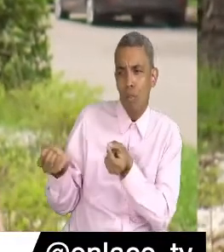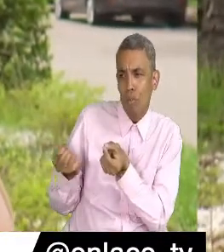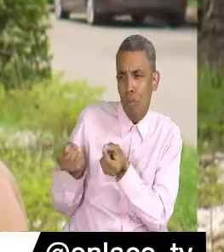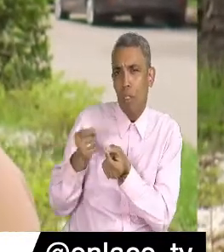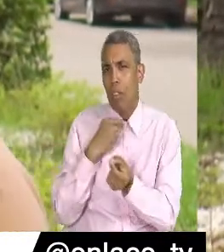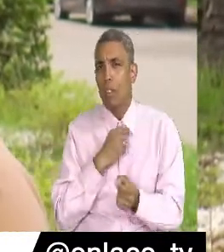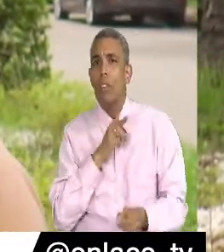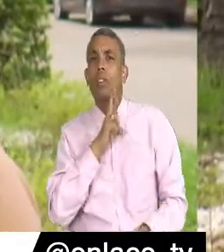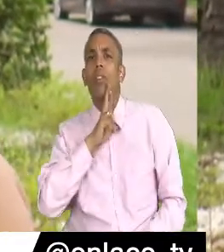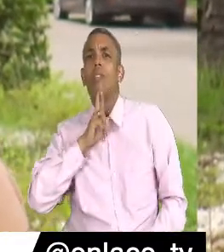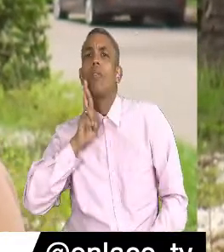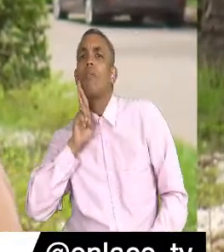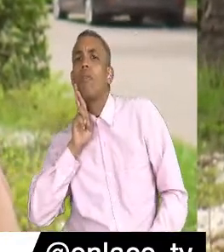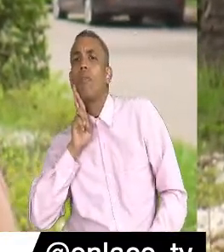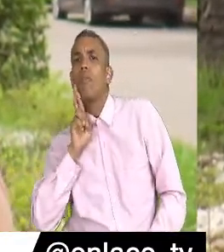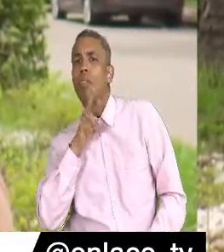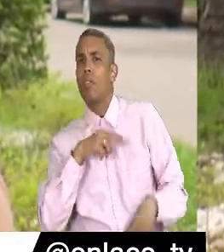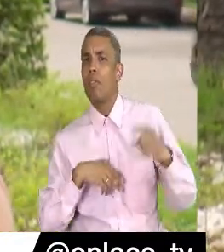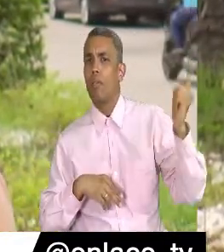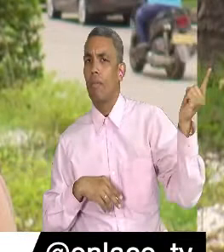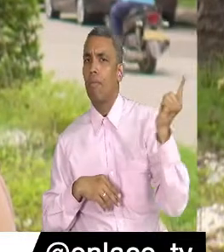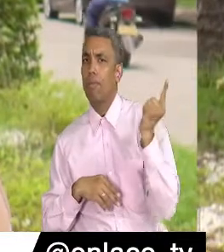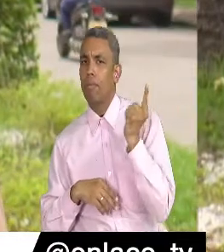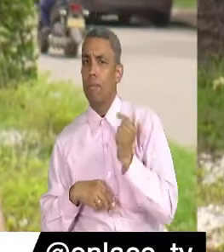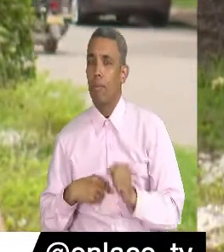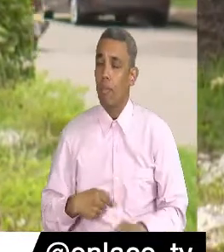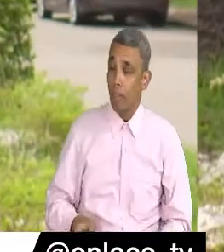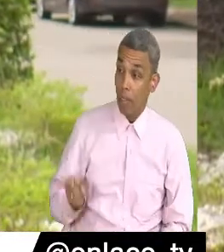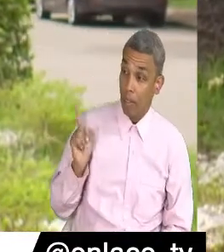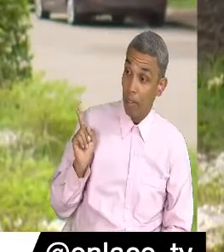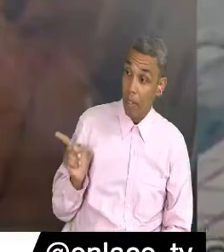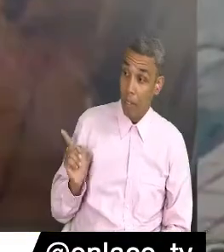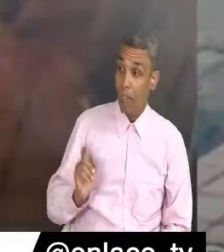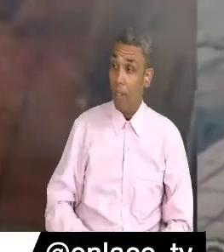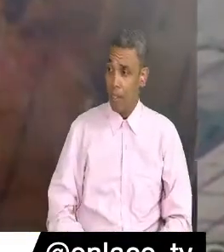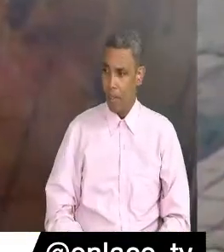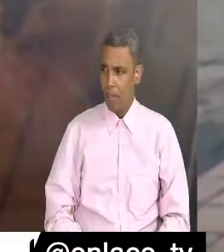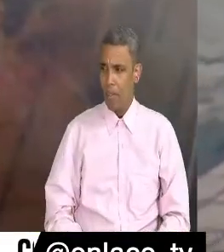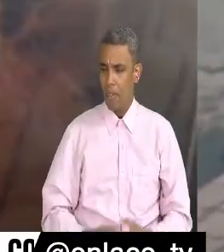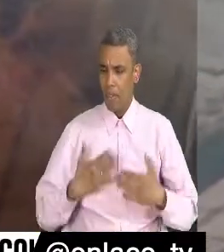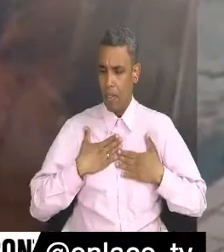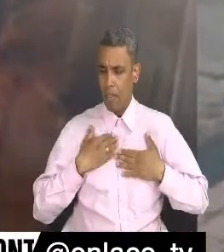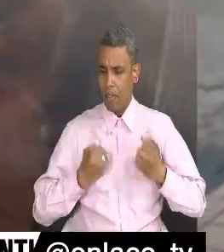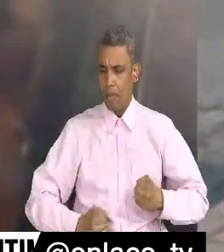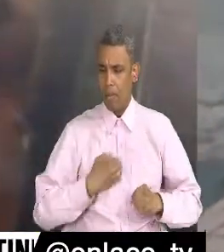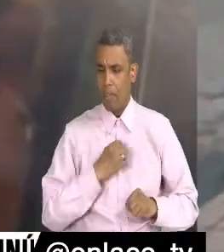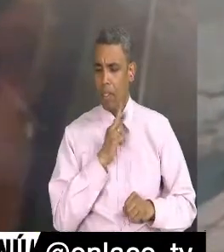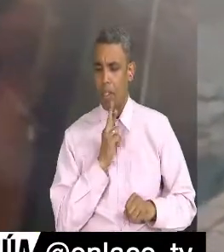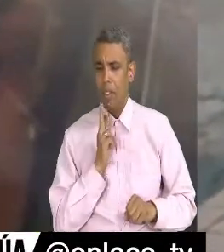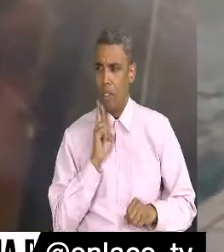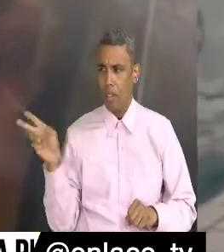me tengo que cortar las uñas, porque el alimento que yo voy a llevar, pues se necesitan personas